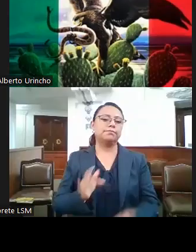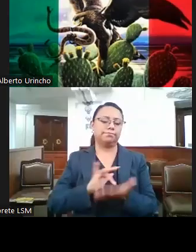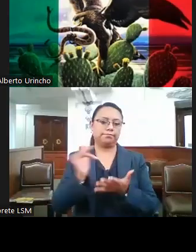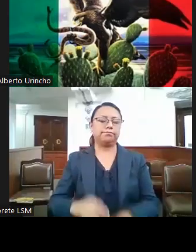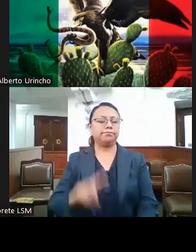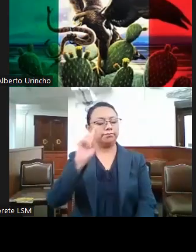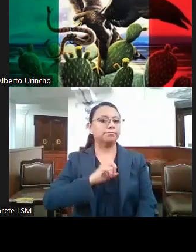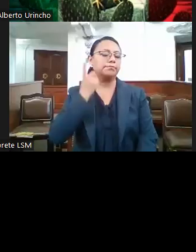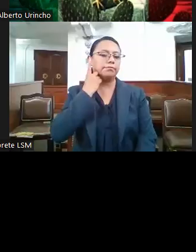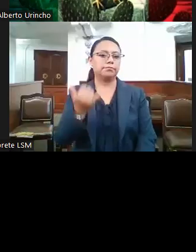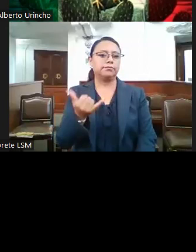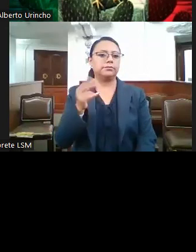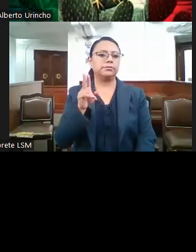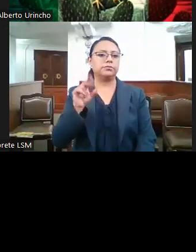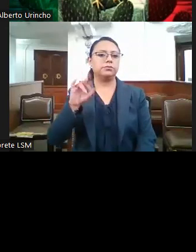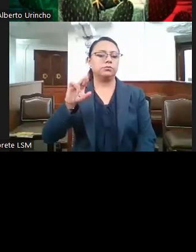Diputada Yuriri Ayala Zúñiga.